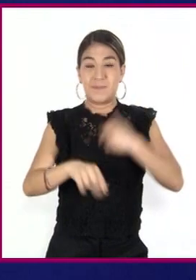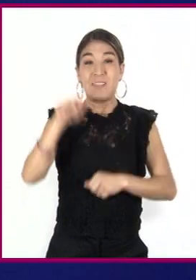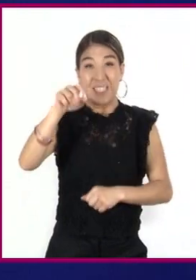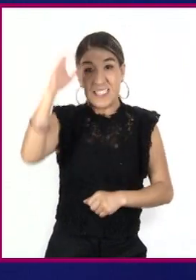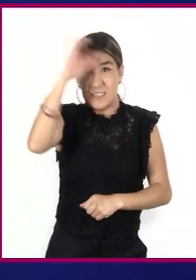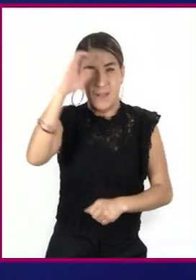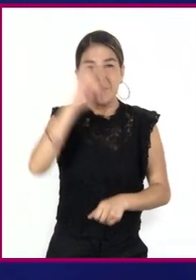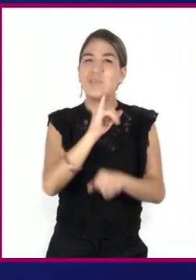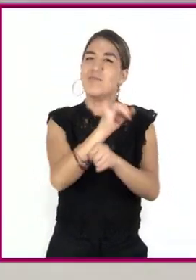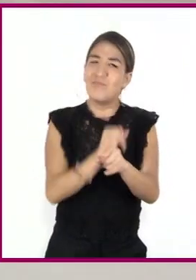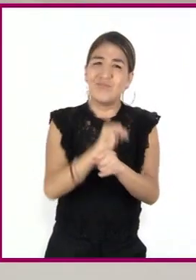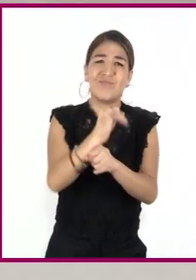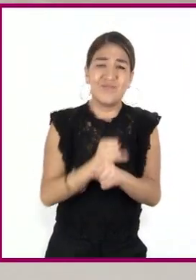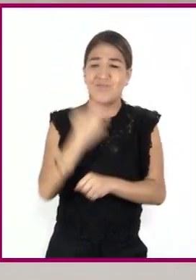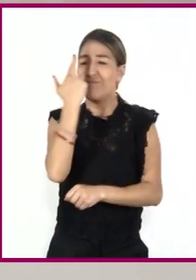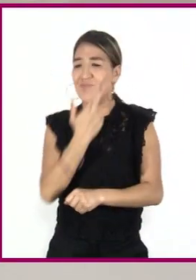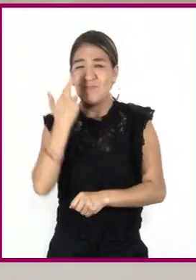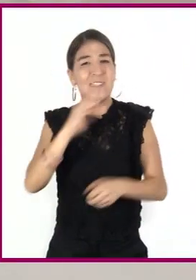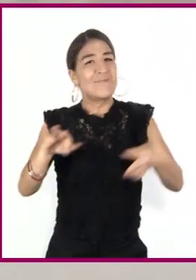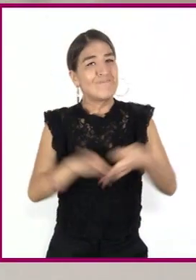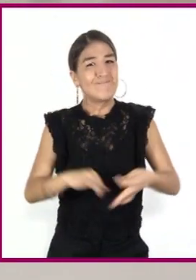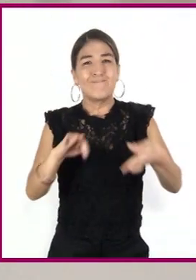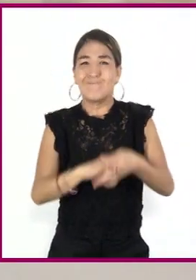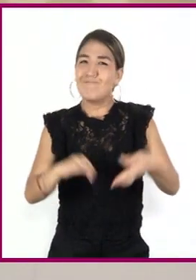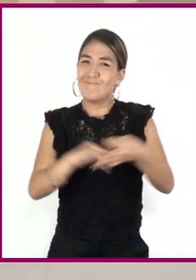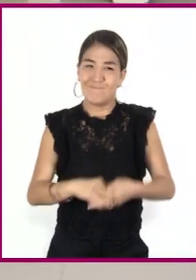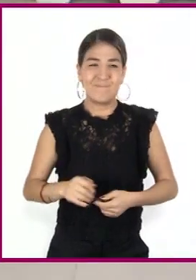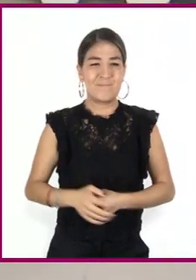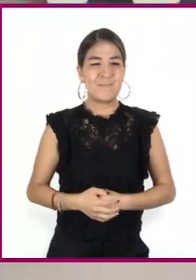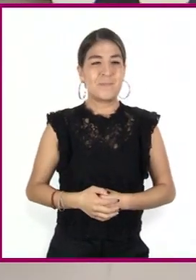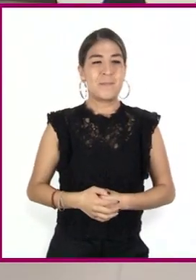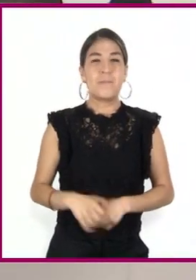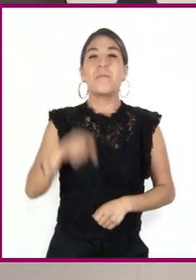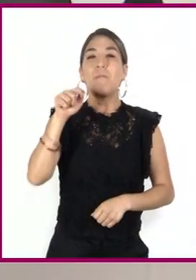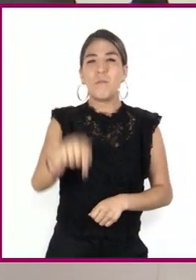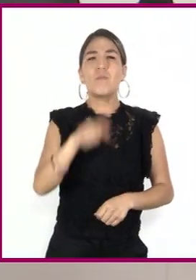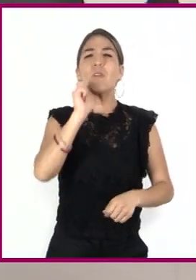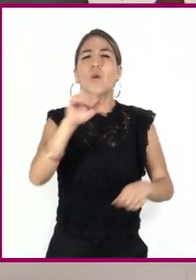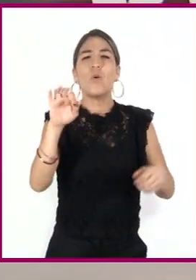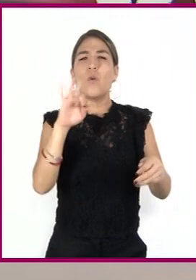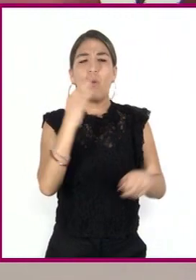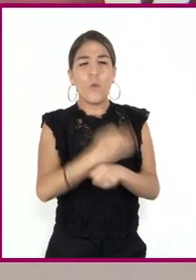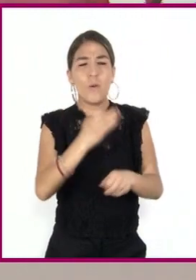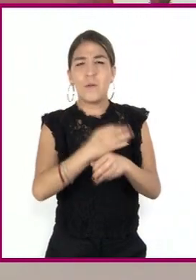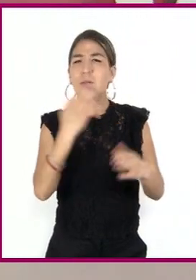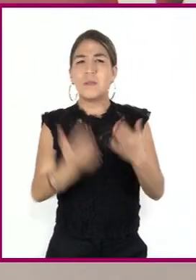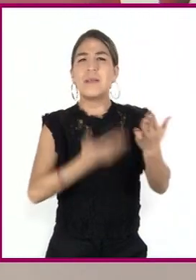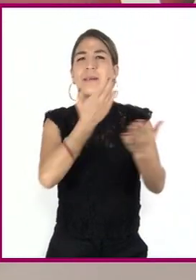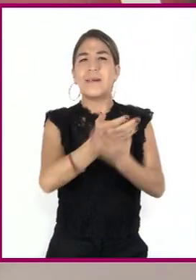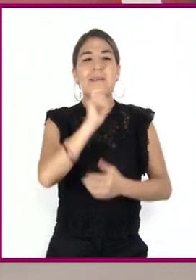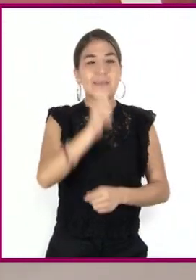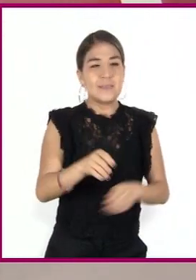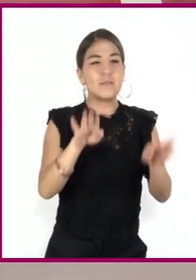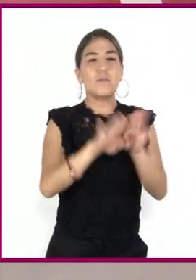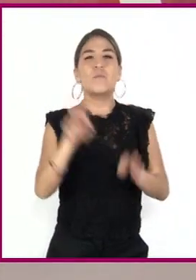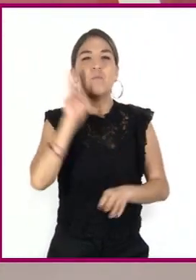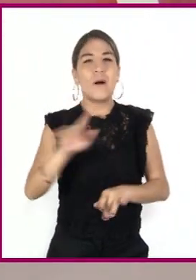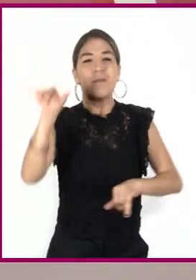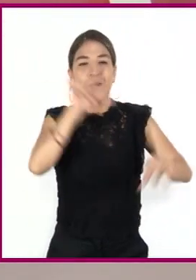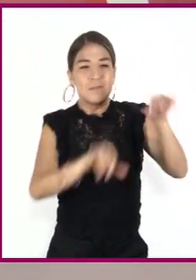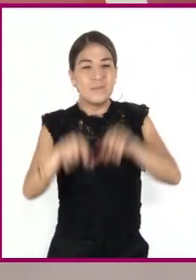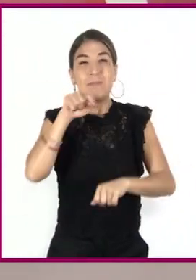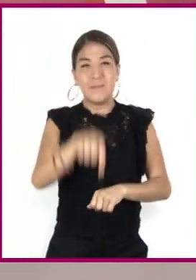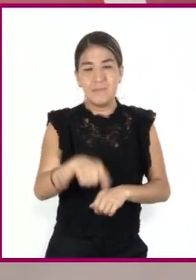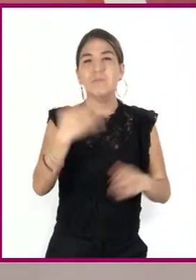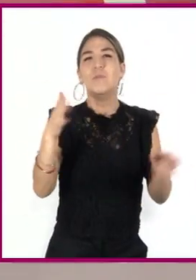revisión permanente. En esta sesión, identificaremos la funcionalidad de expresar la concentración de las mezclas en porcentaje y